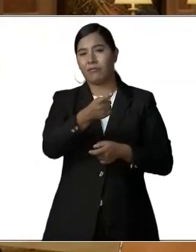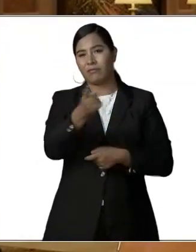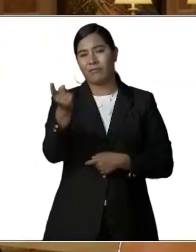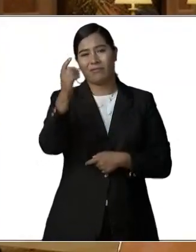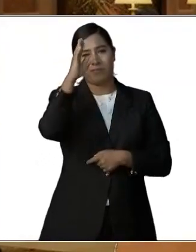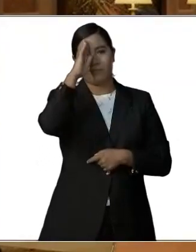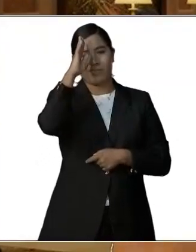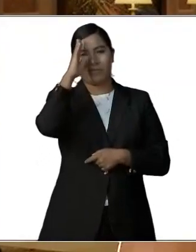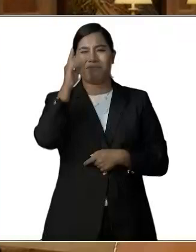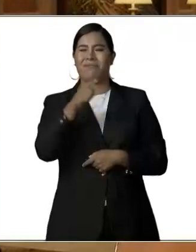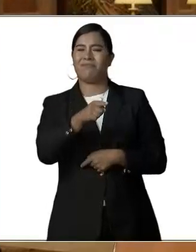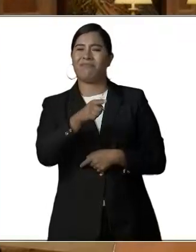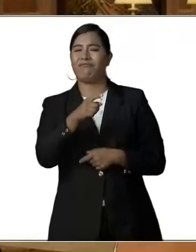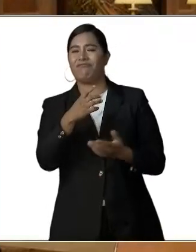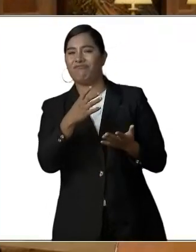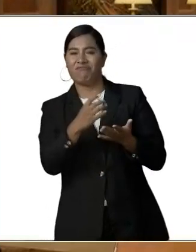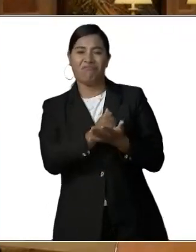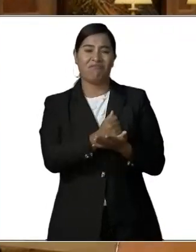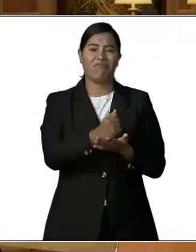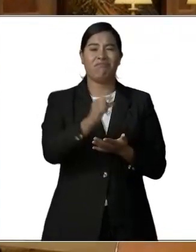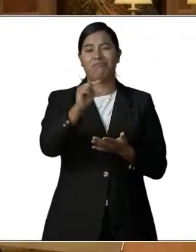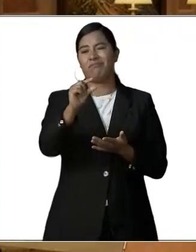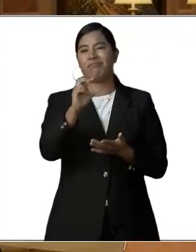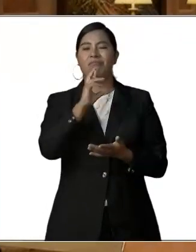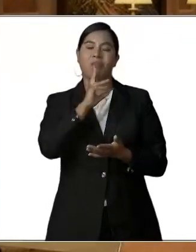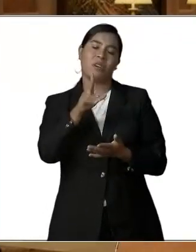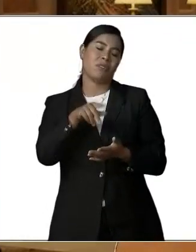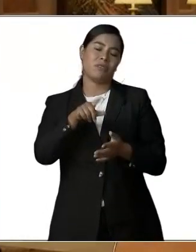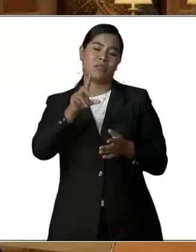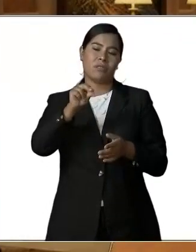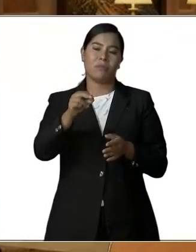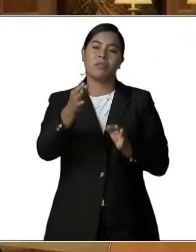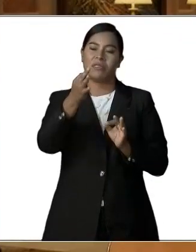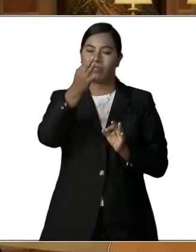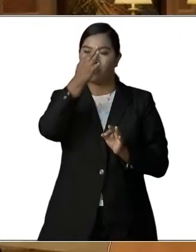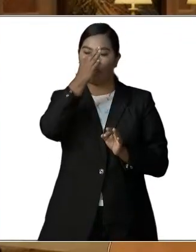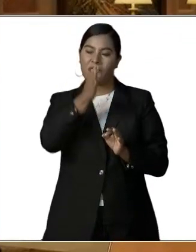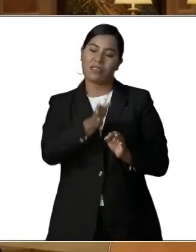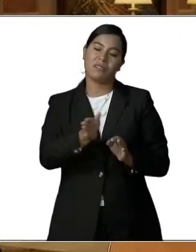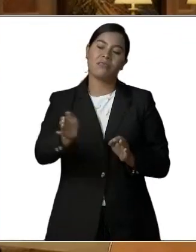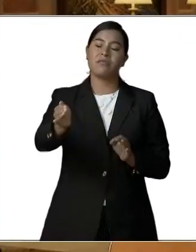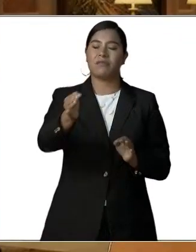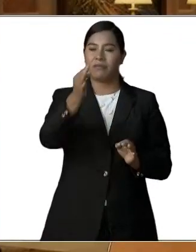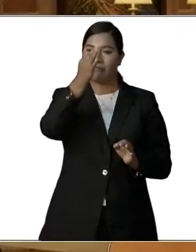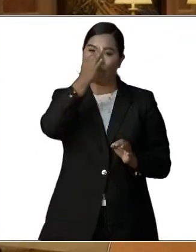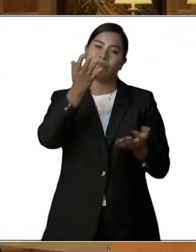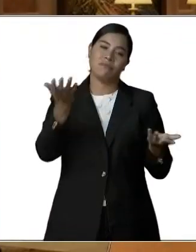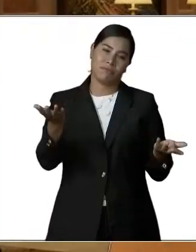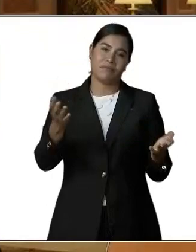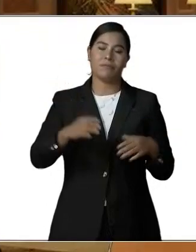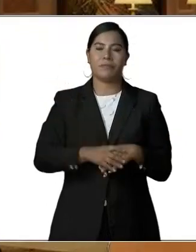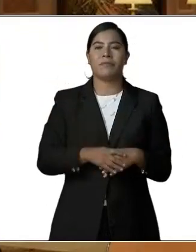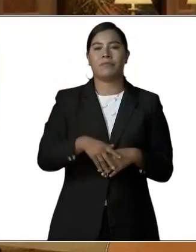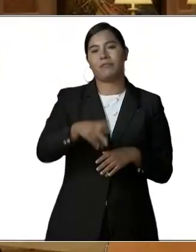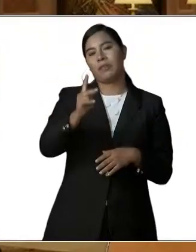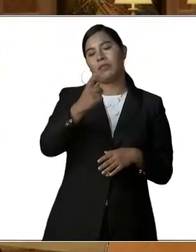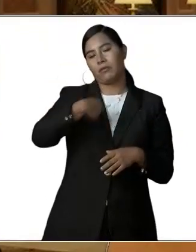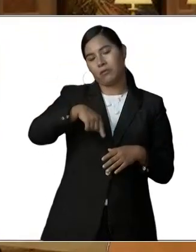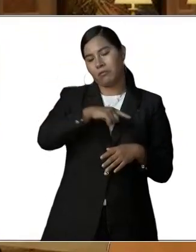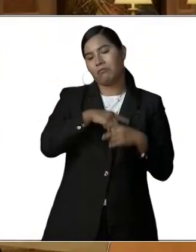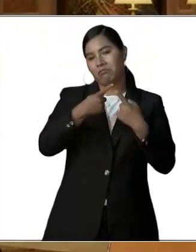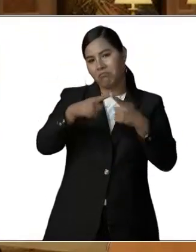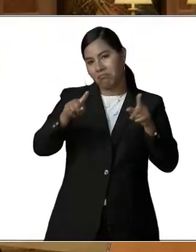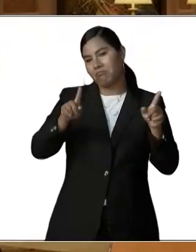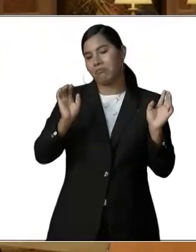eso, pues mejor, como hay muchos concursos, pues me quedo aquí cerquita, ¿no? Entonces es complicadón. Pero ese es el atractivo que ofrecemos nosotros